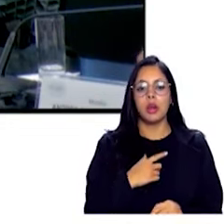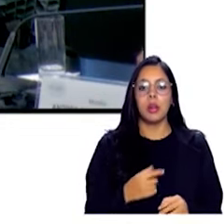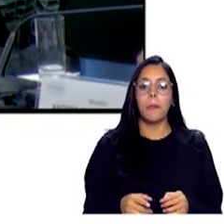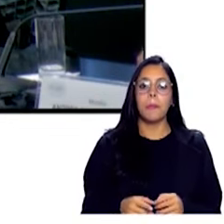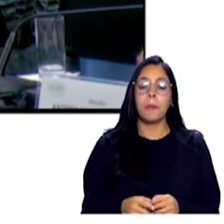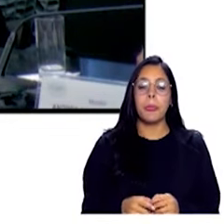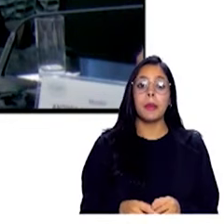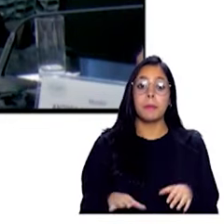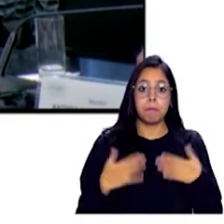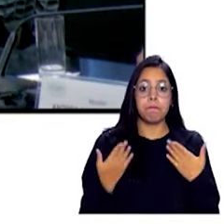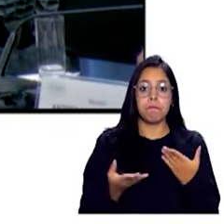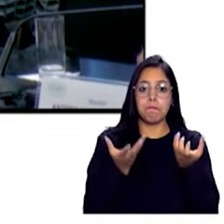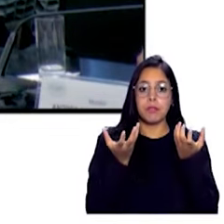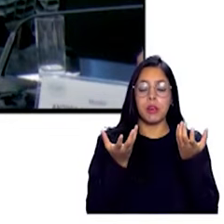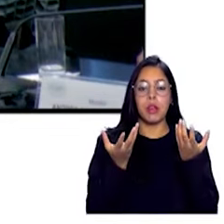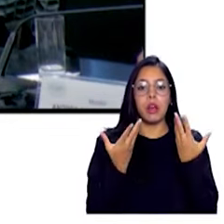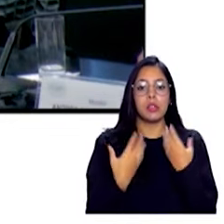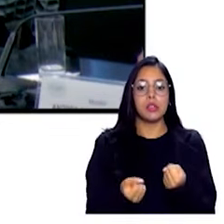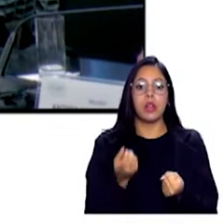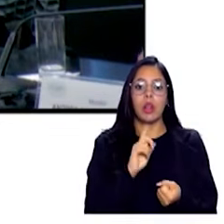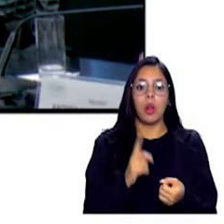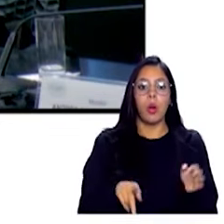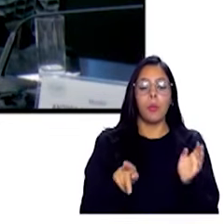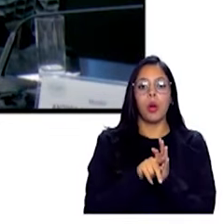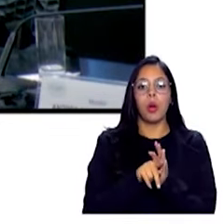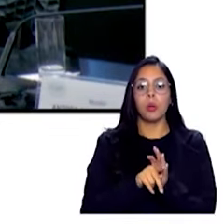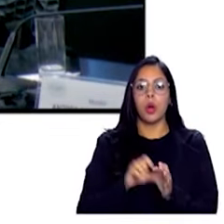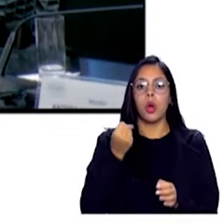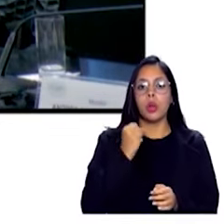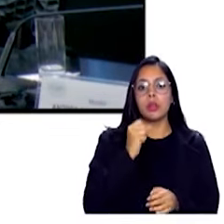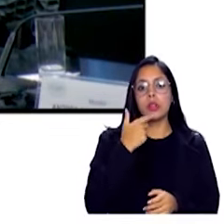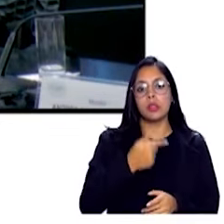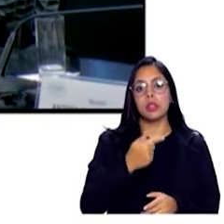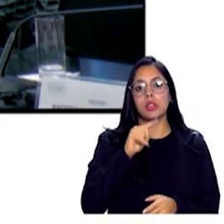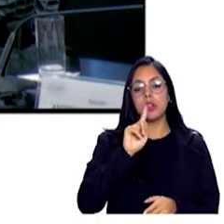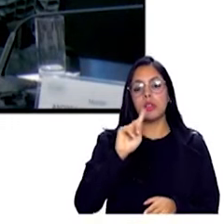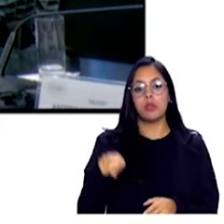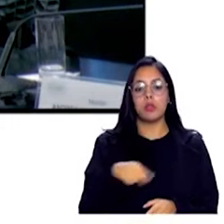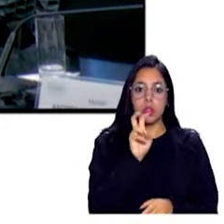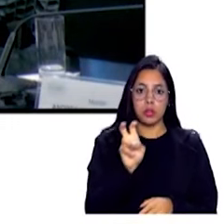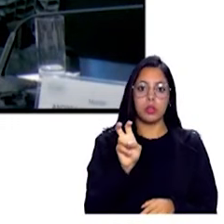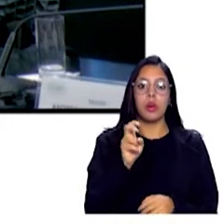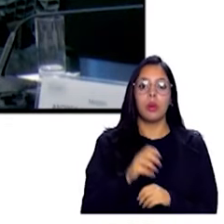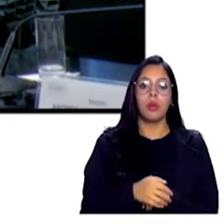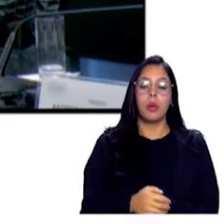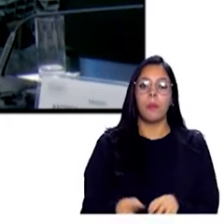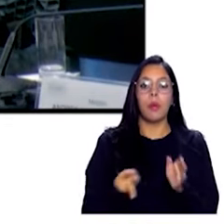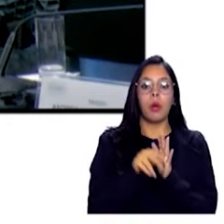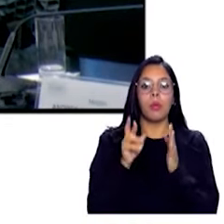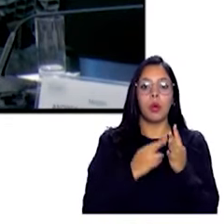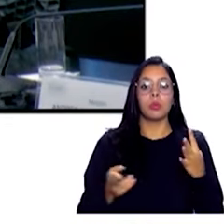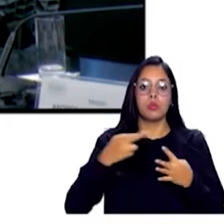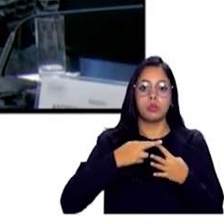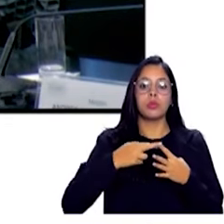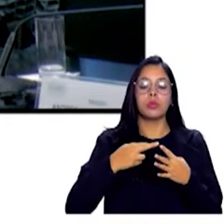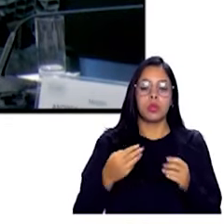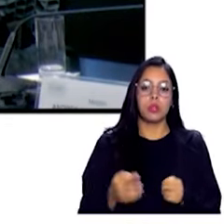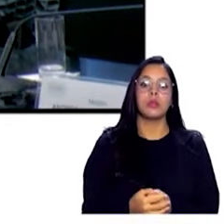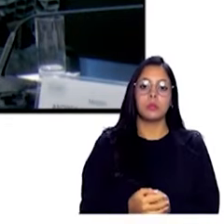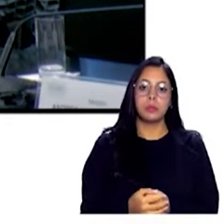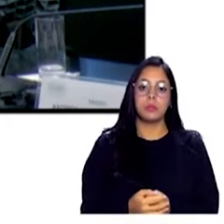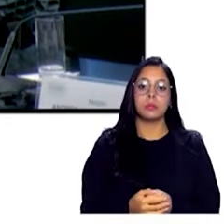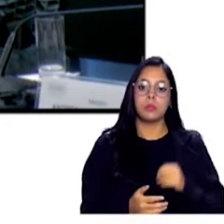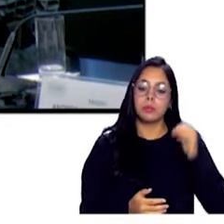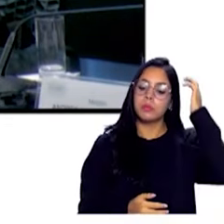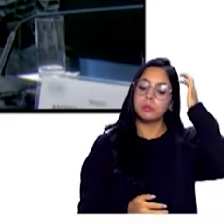el 87,5 de Los recursos y luego se estimar el 89% de Las sentenci